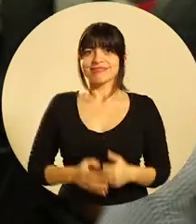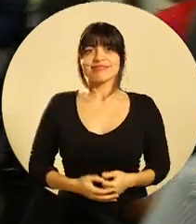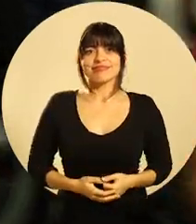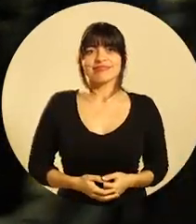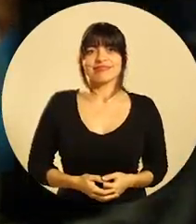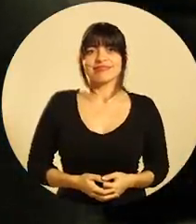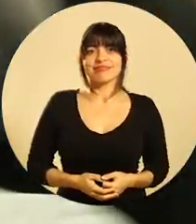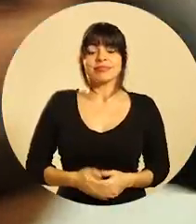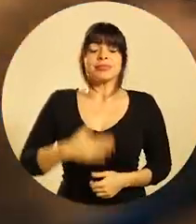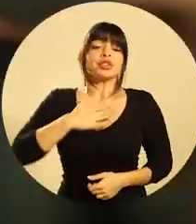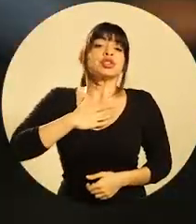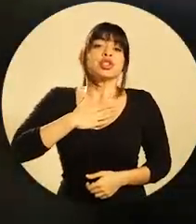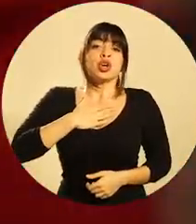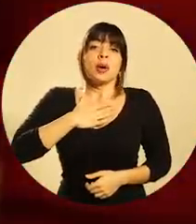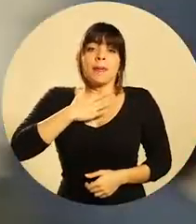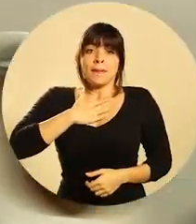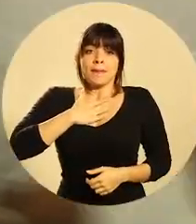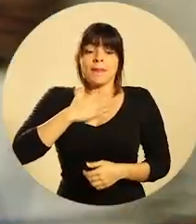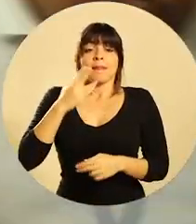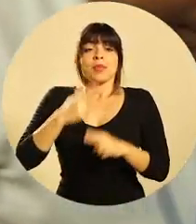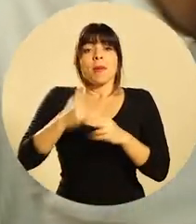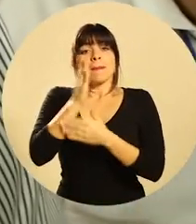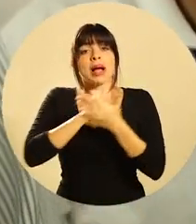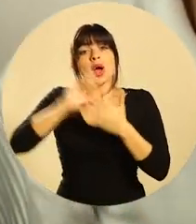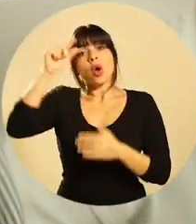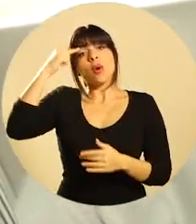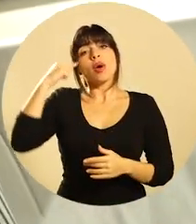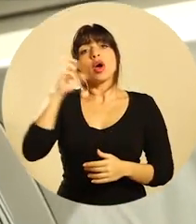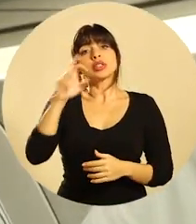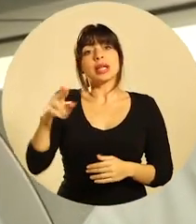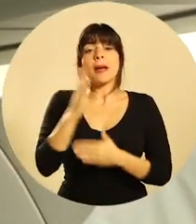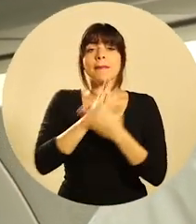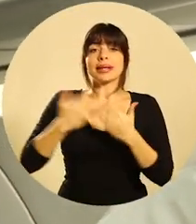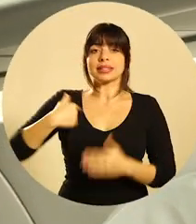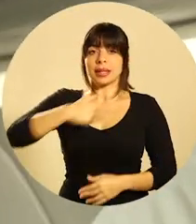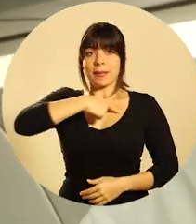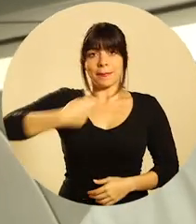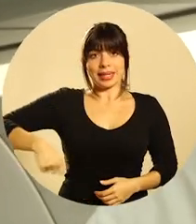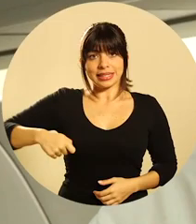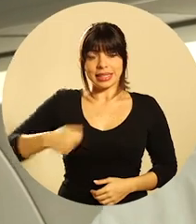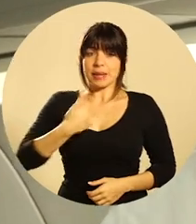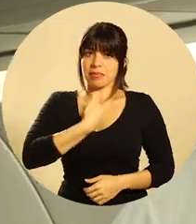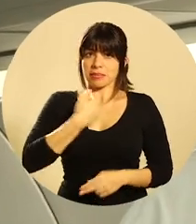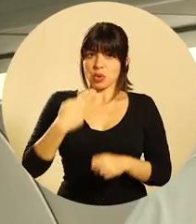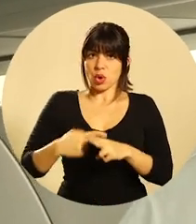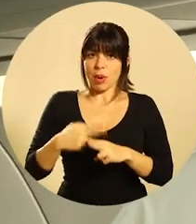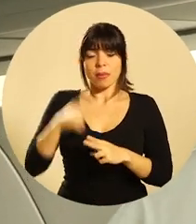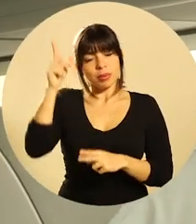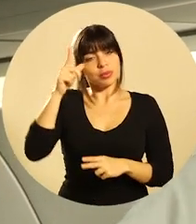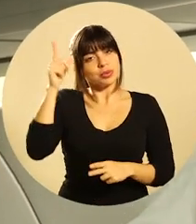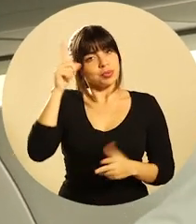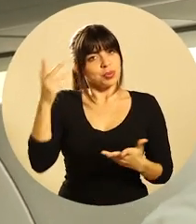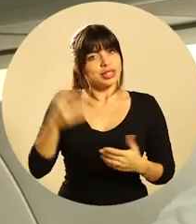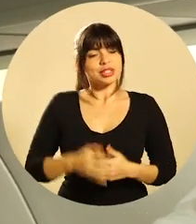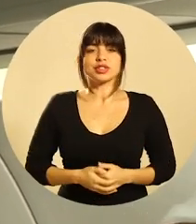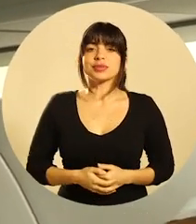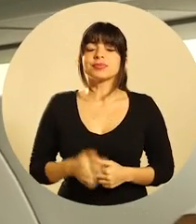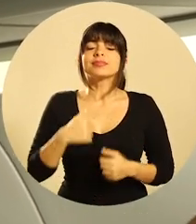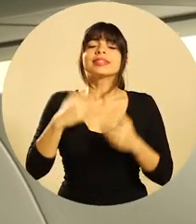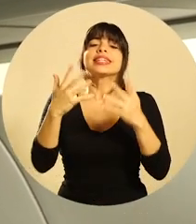Excelente. Pues yo, en nombre del gobierno de Costa Rica y del señor presidente, y el mío propio, por